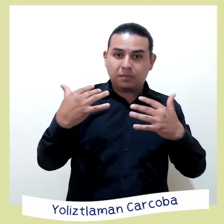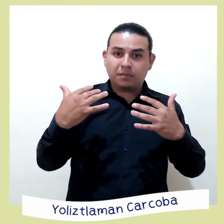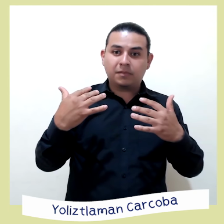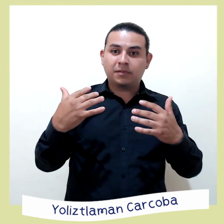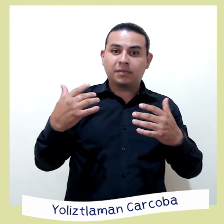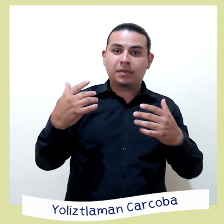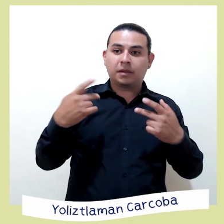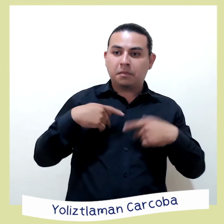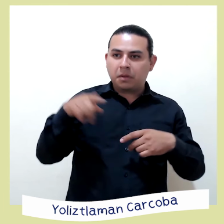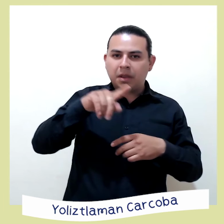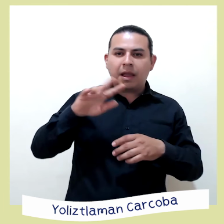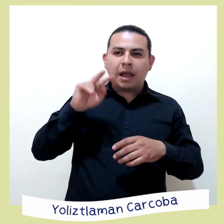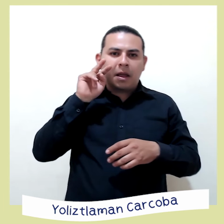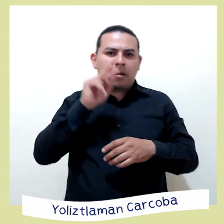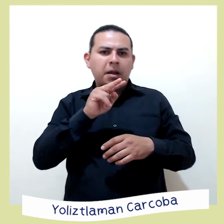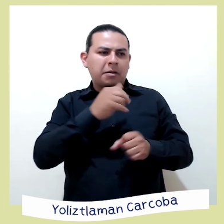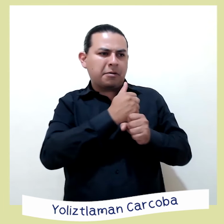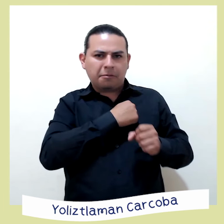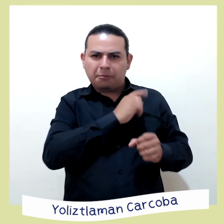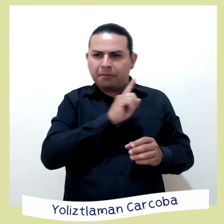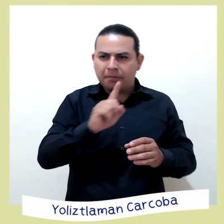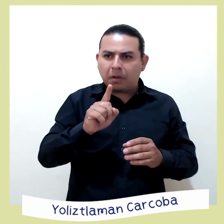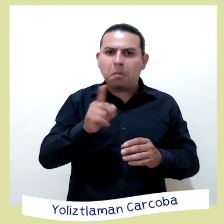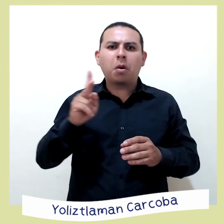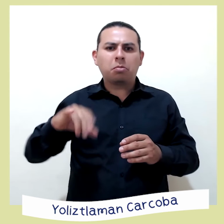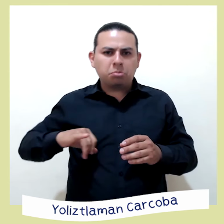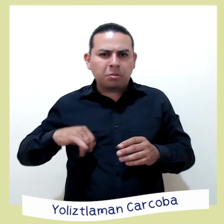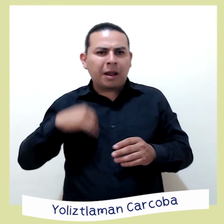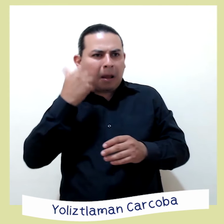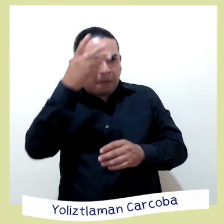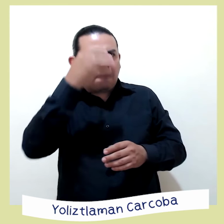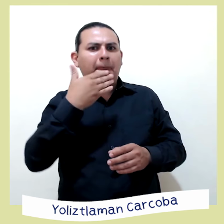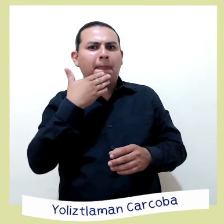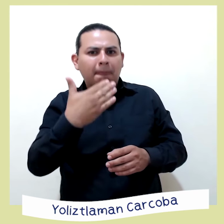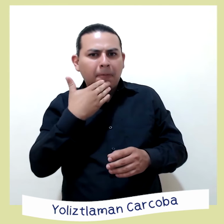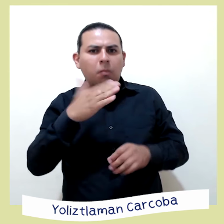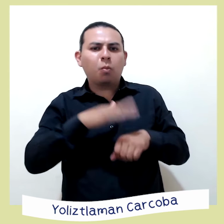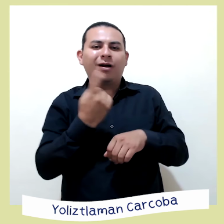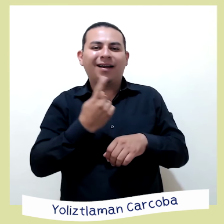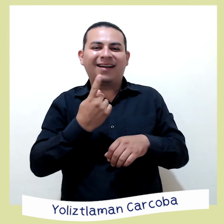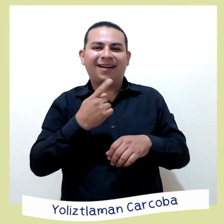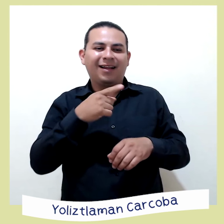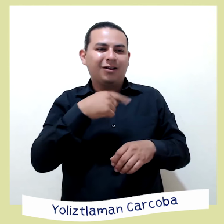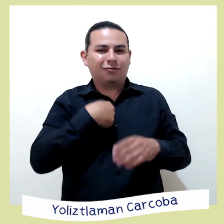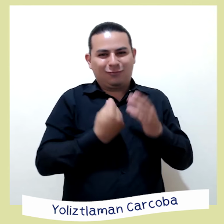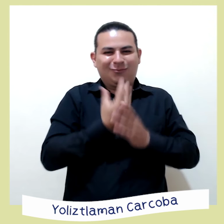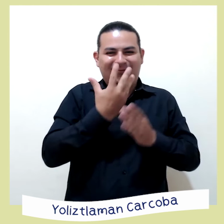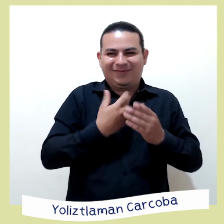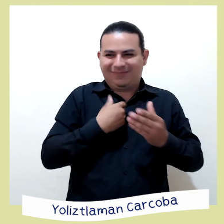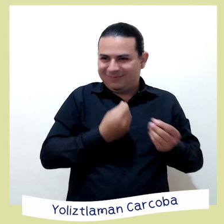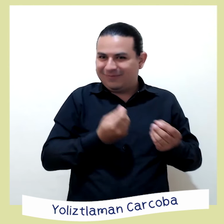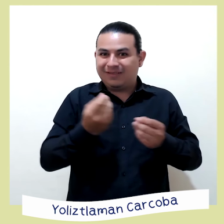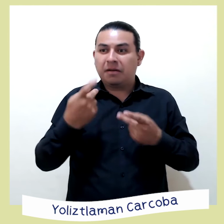mayoría de mis alumnos y alumnas son personas de la tercera edad y un interés y una capacidad de aprendizaje y de interesarse por